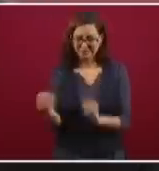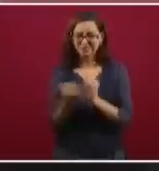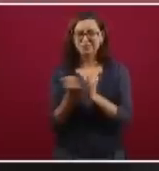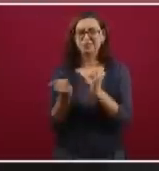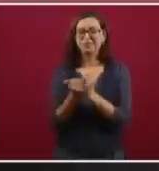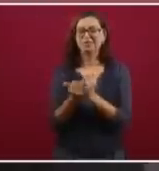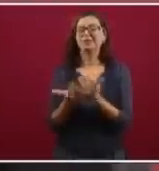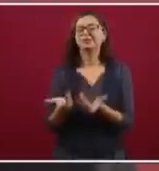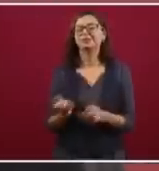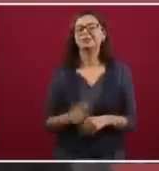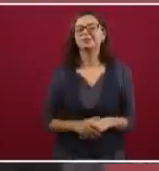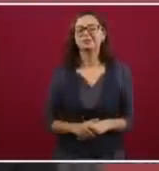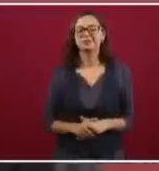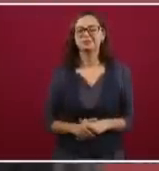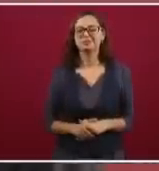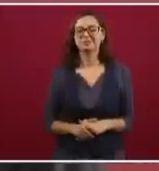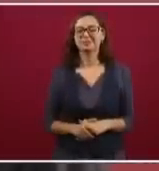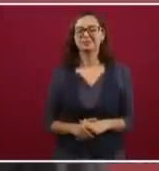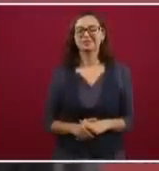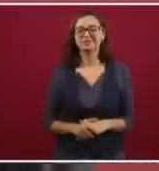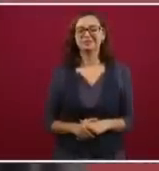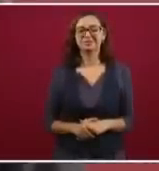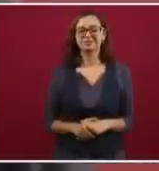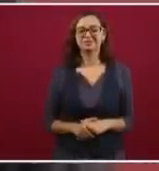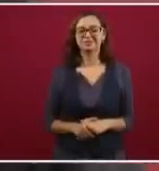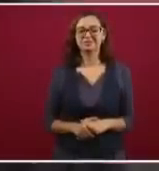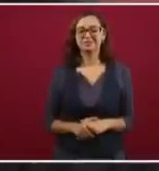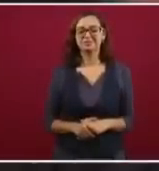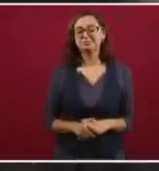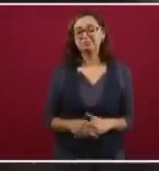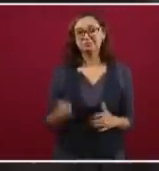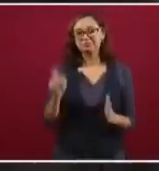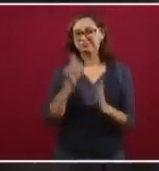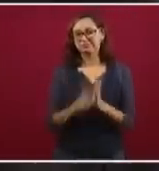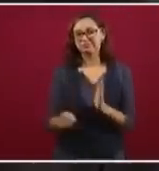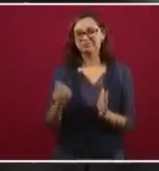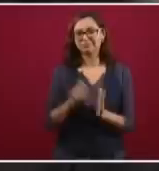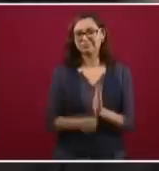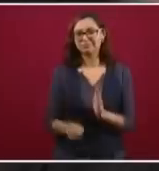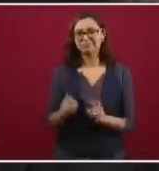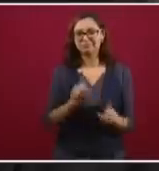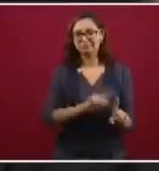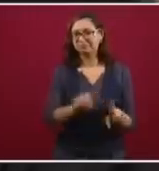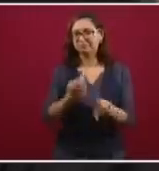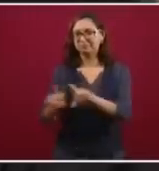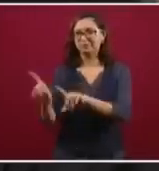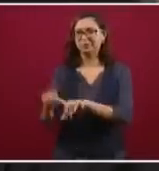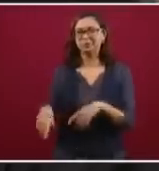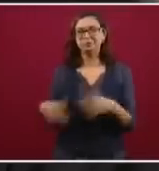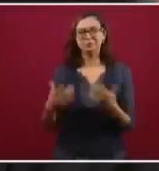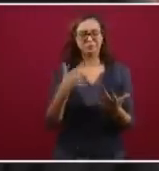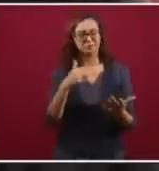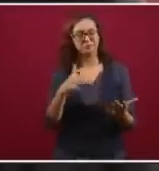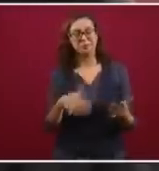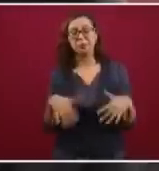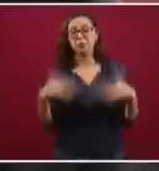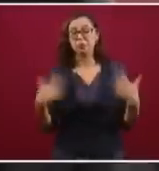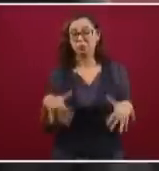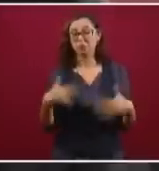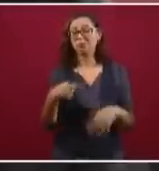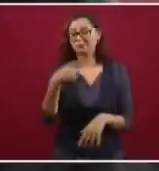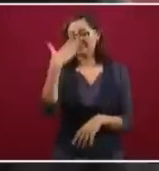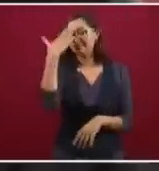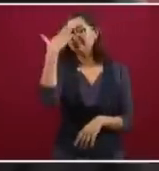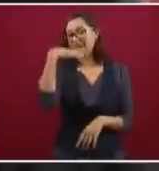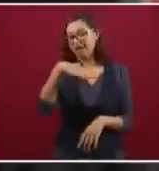Y a Bloomberg, y están informados, bien informados,